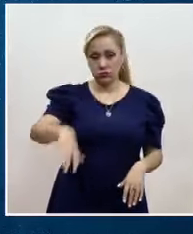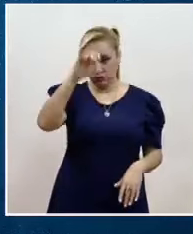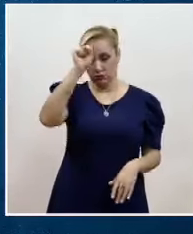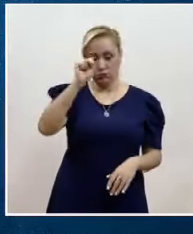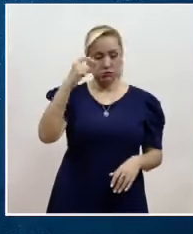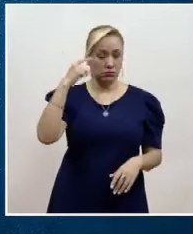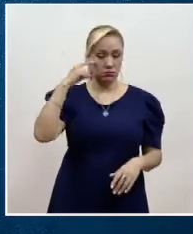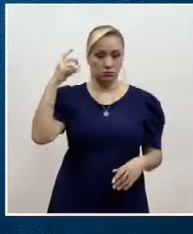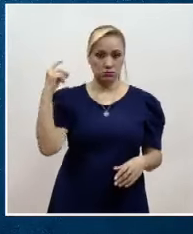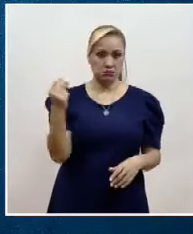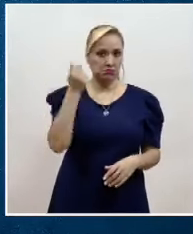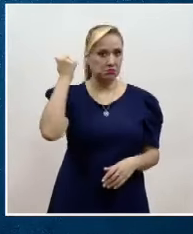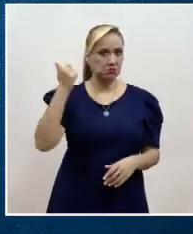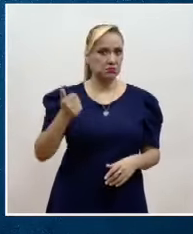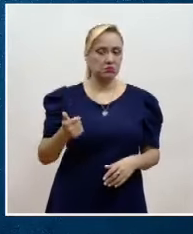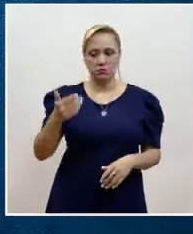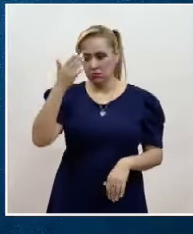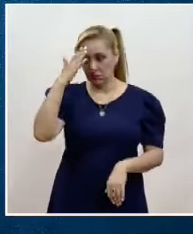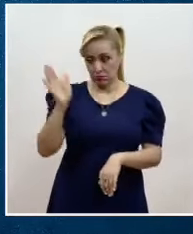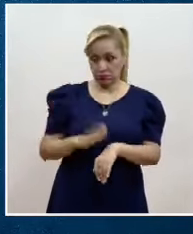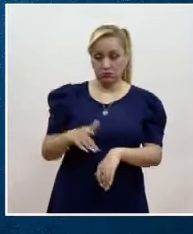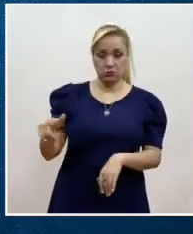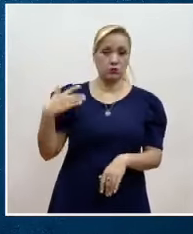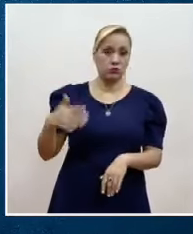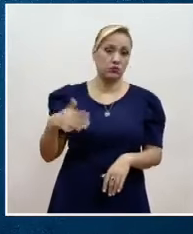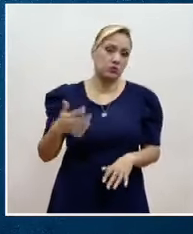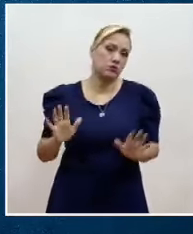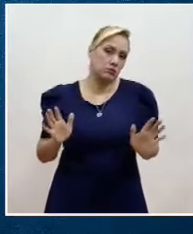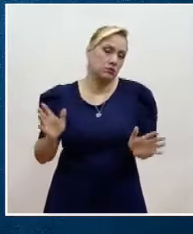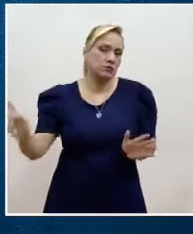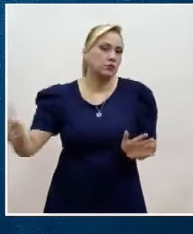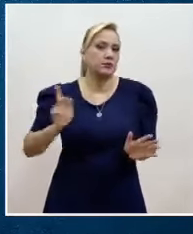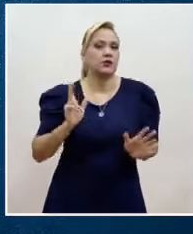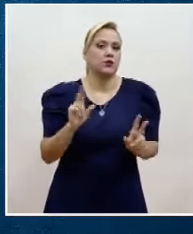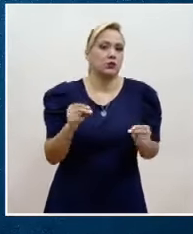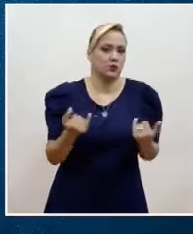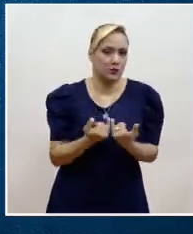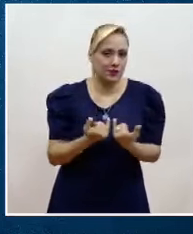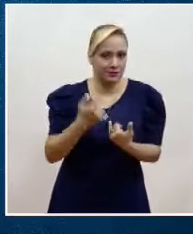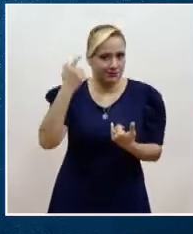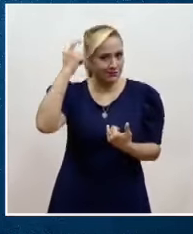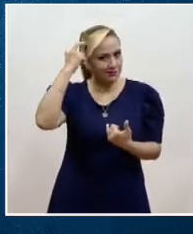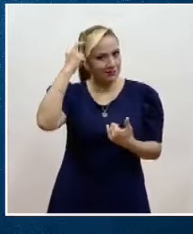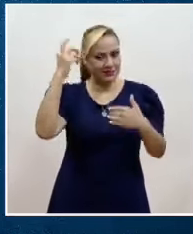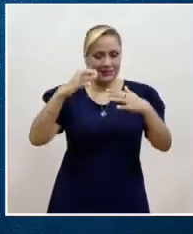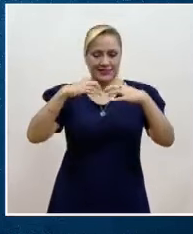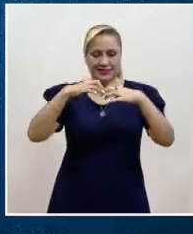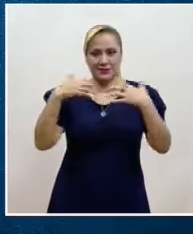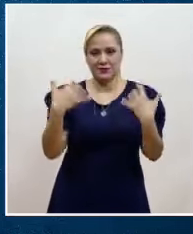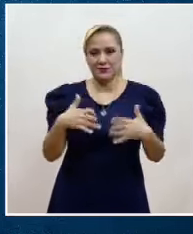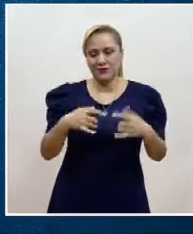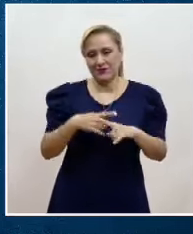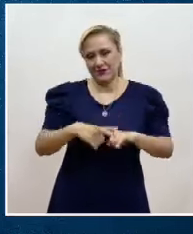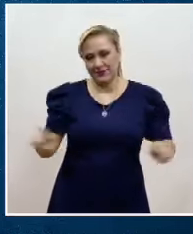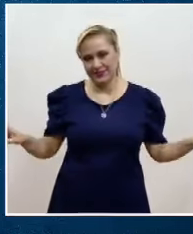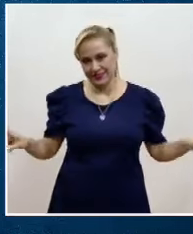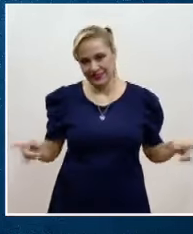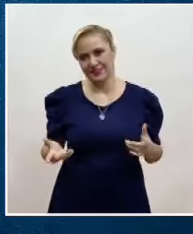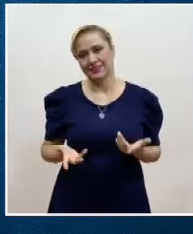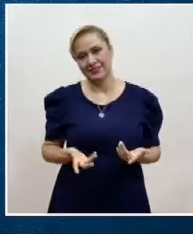supuesto pues que eso no es lo mismo que nosotros hacemos como seres humanos, ¿no? Tiene